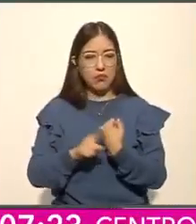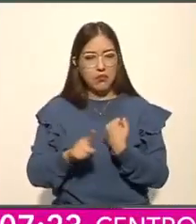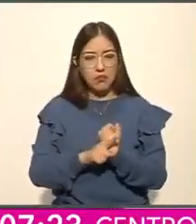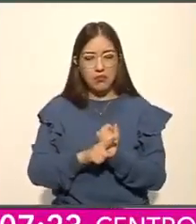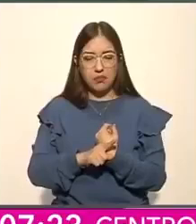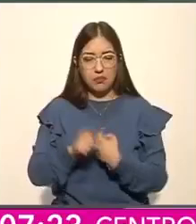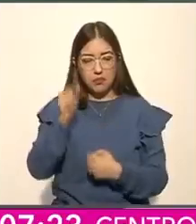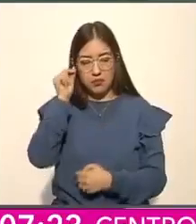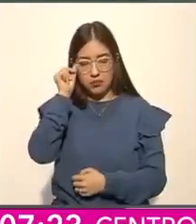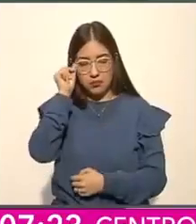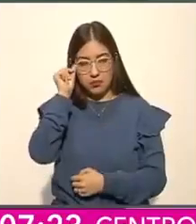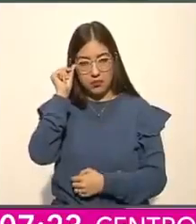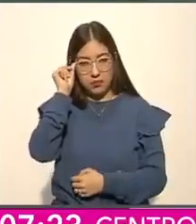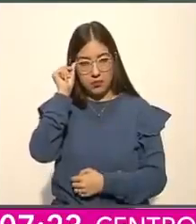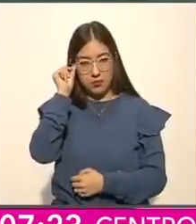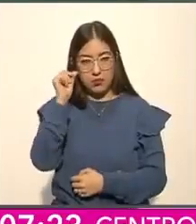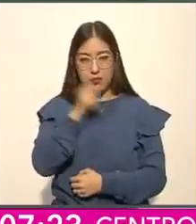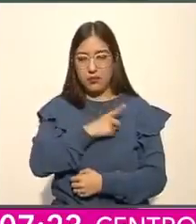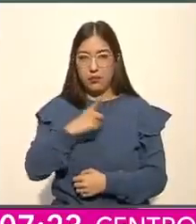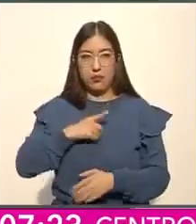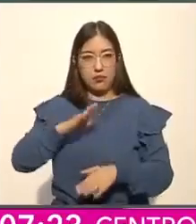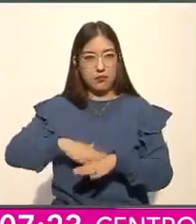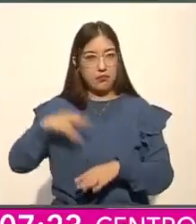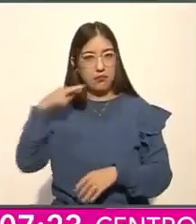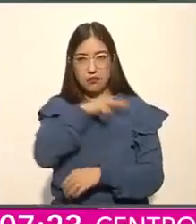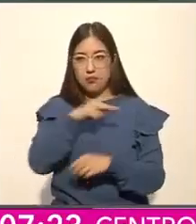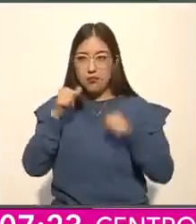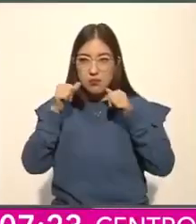esencial enfrentarla de inmediato.